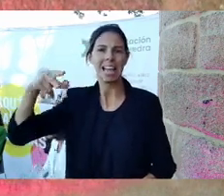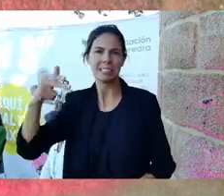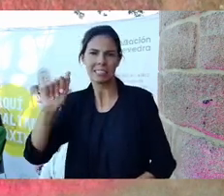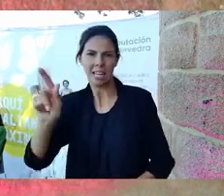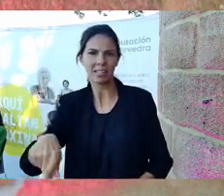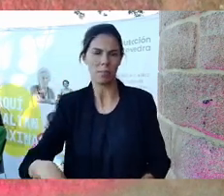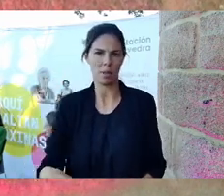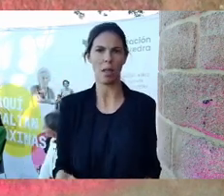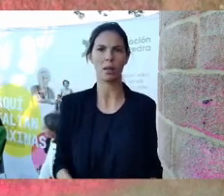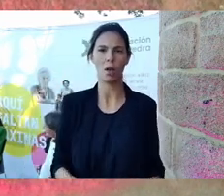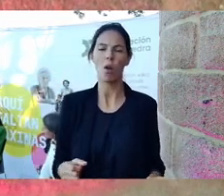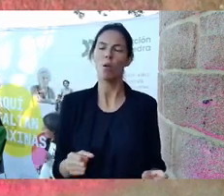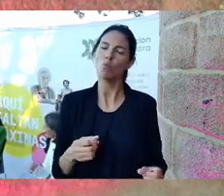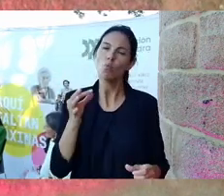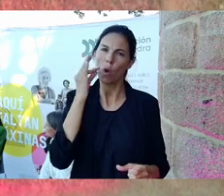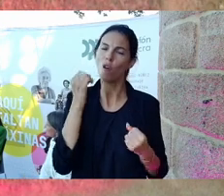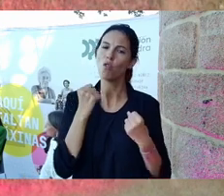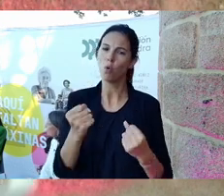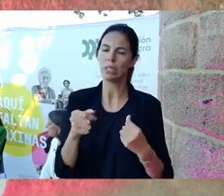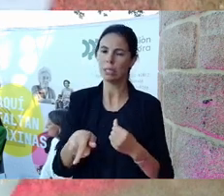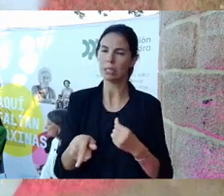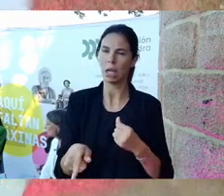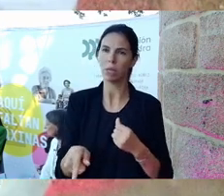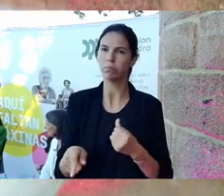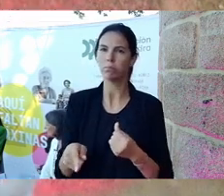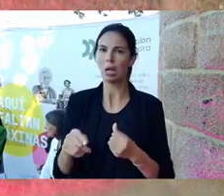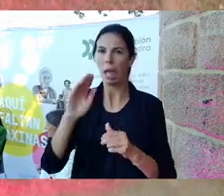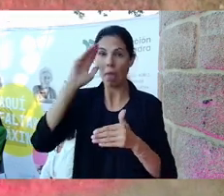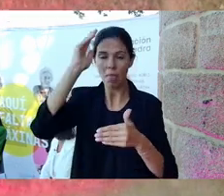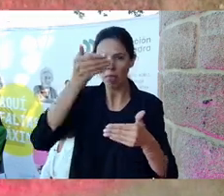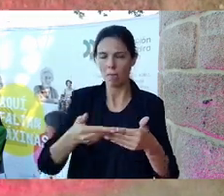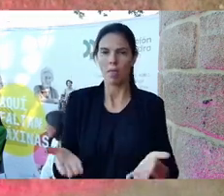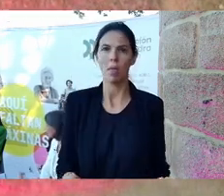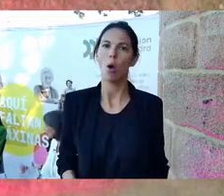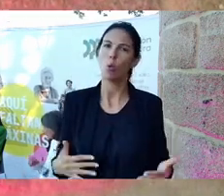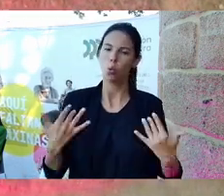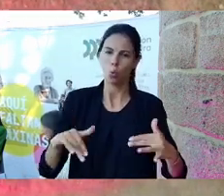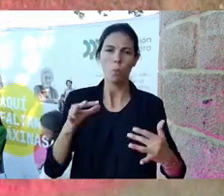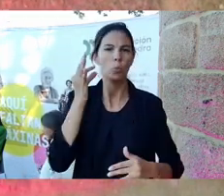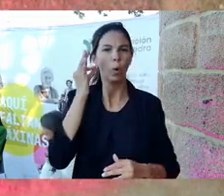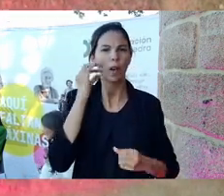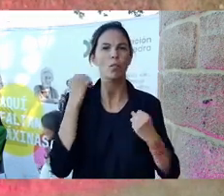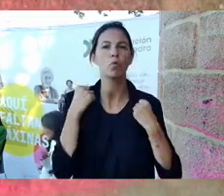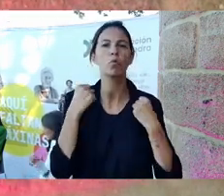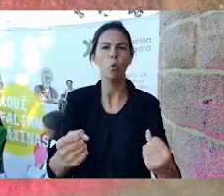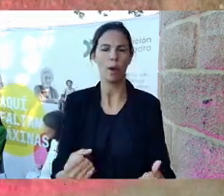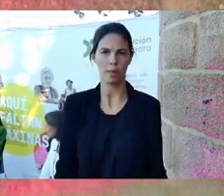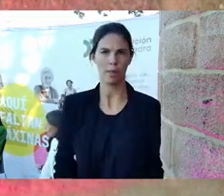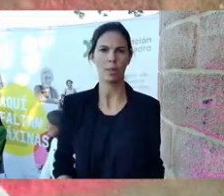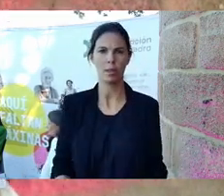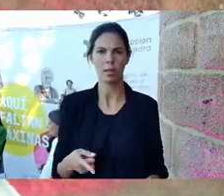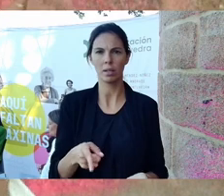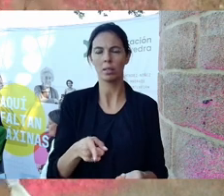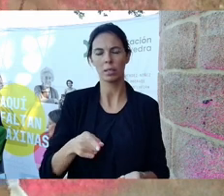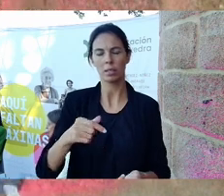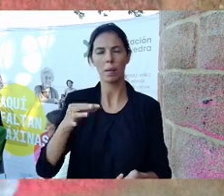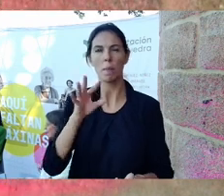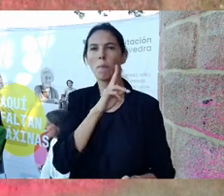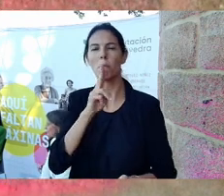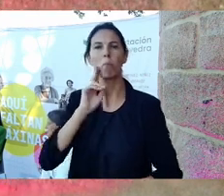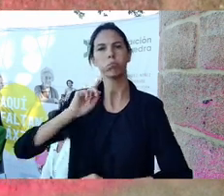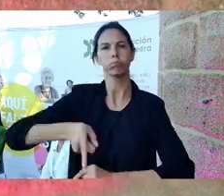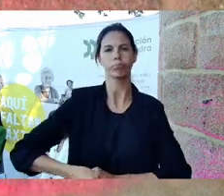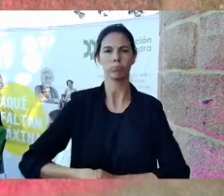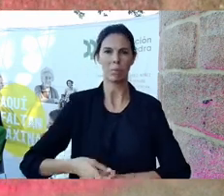que fue una mujer de armas tomar también. Cierto. Es que en esa alta edad media hispana hay unas mujeres sensacionales, tributarias, como digo,